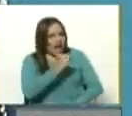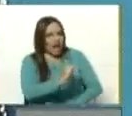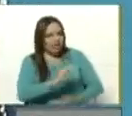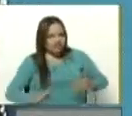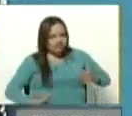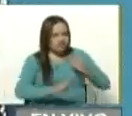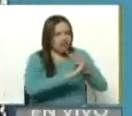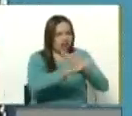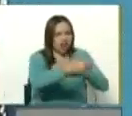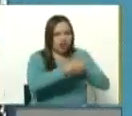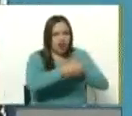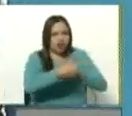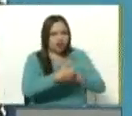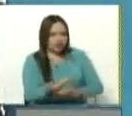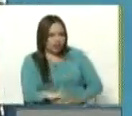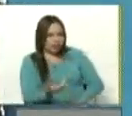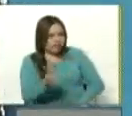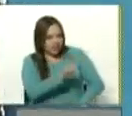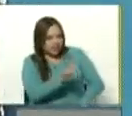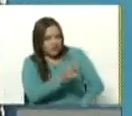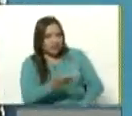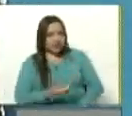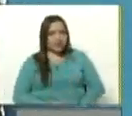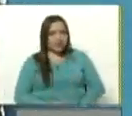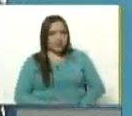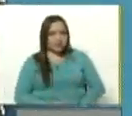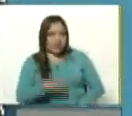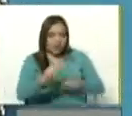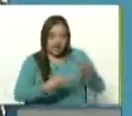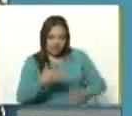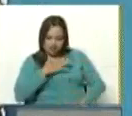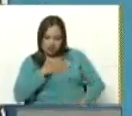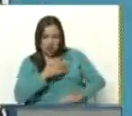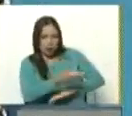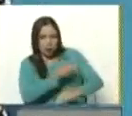medidas coercitivas unilaterales impuestos por mi país